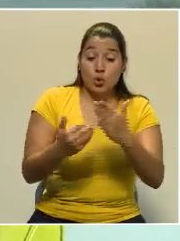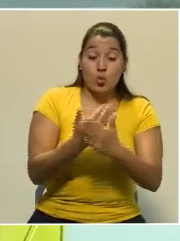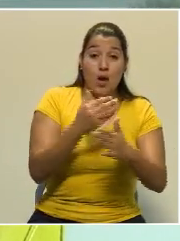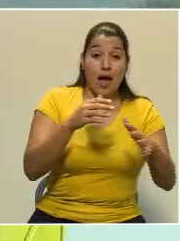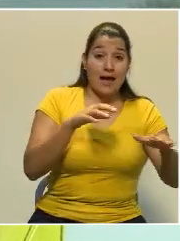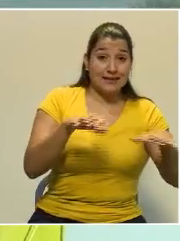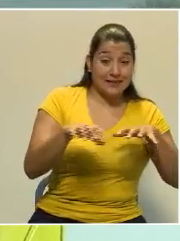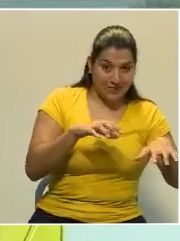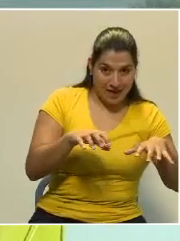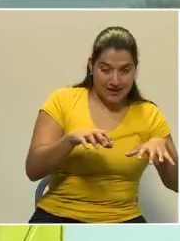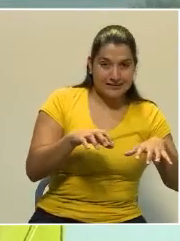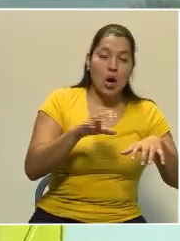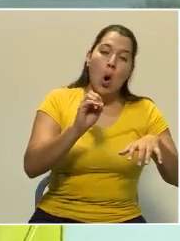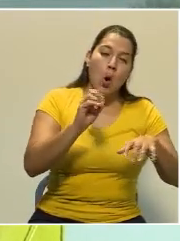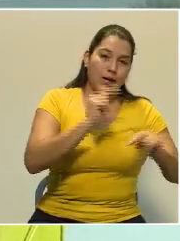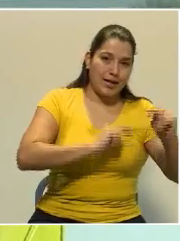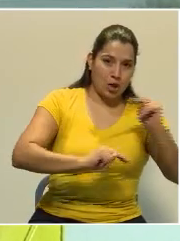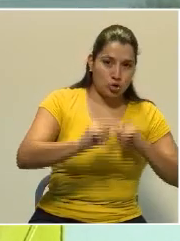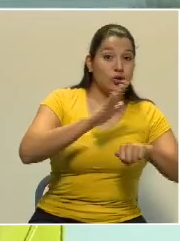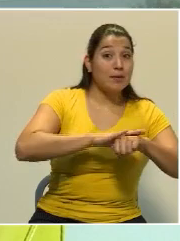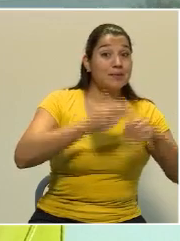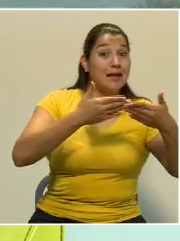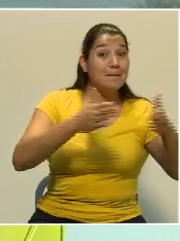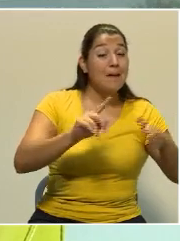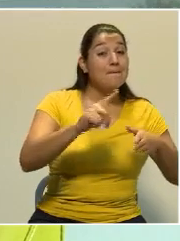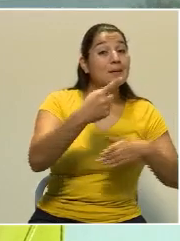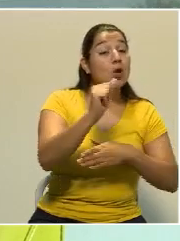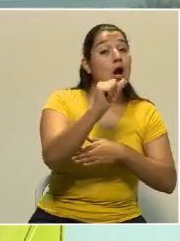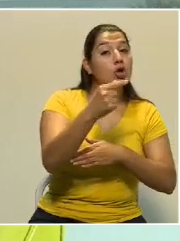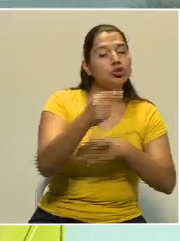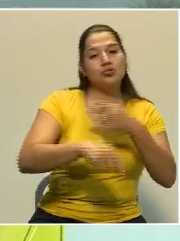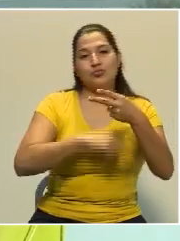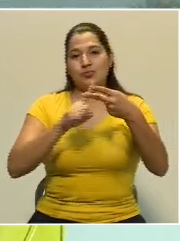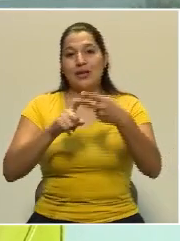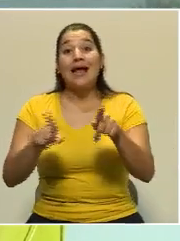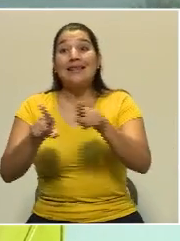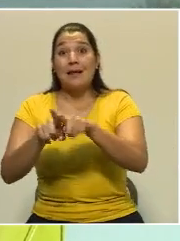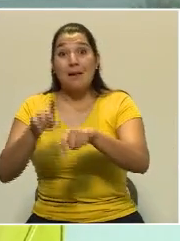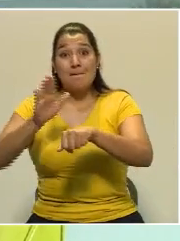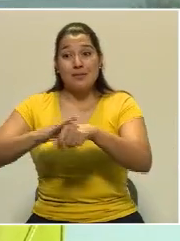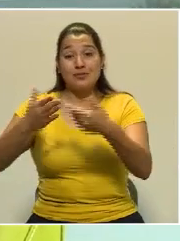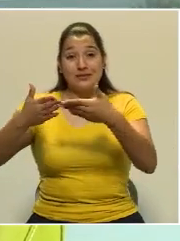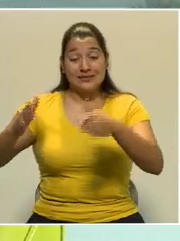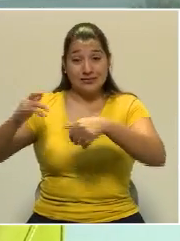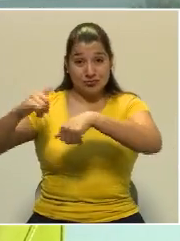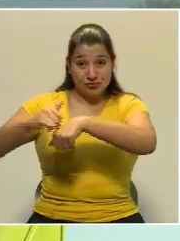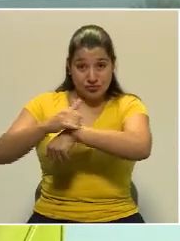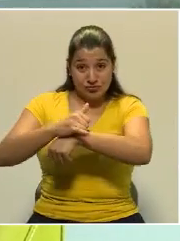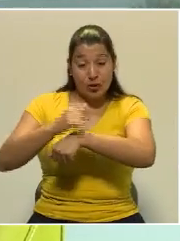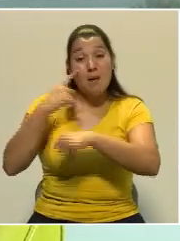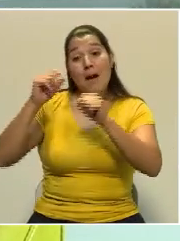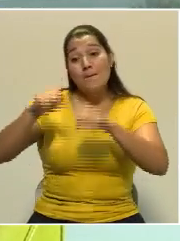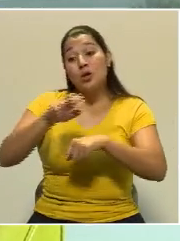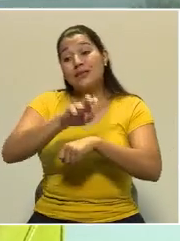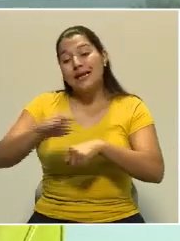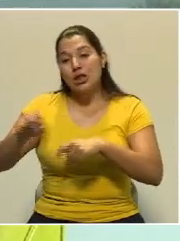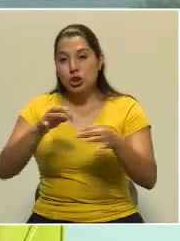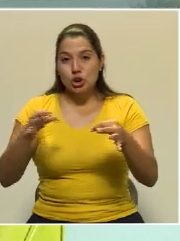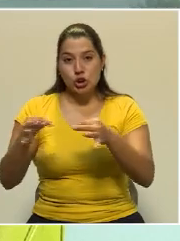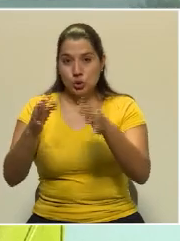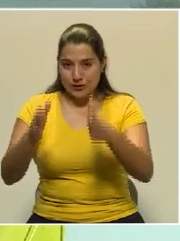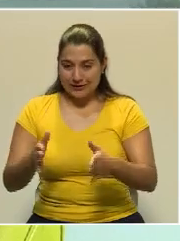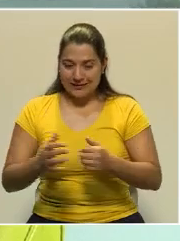que se anunciaron que comenzarán a regir a partir del 1 de agosto, como también en el tema del traslado de turistas por el aeropuerto Juan